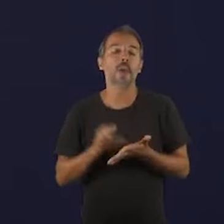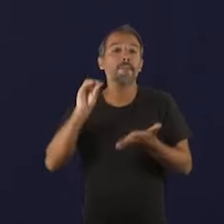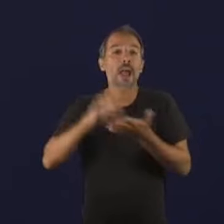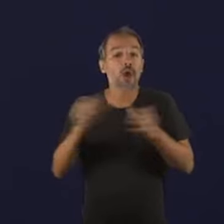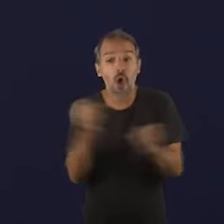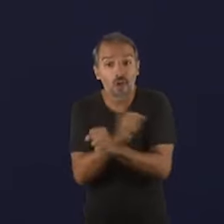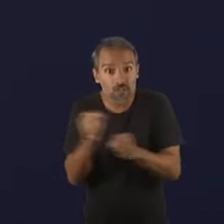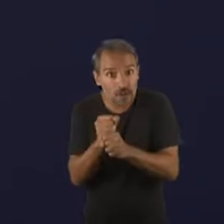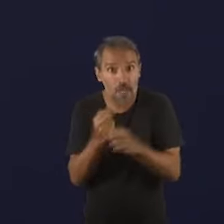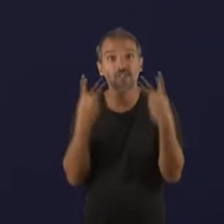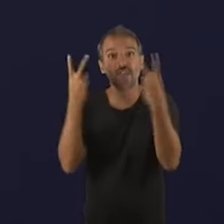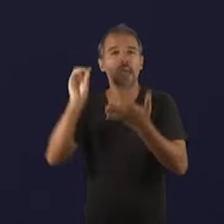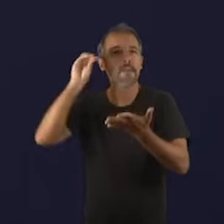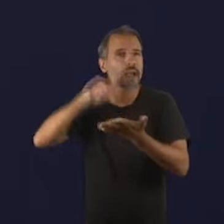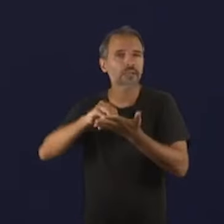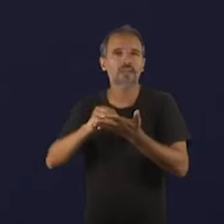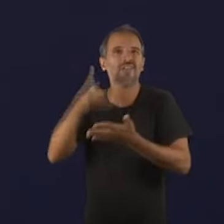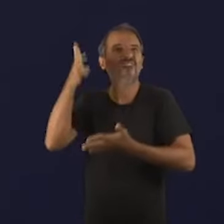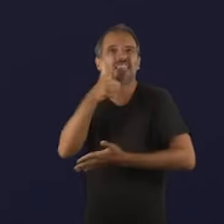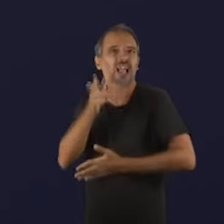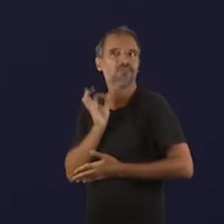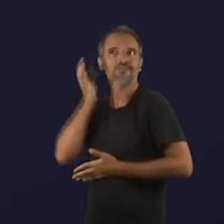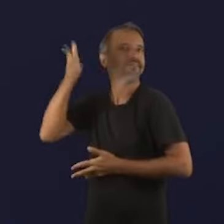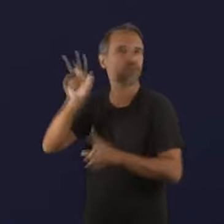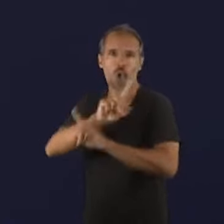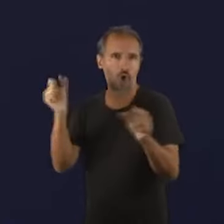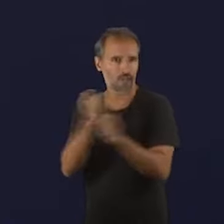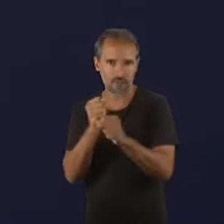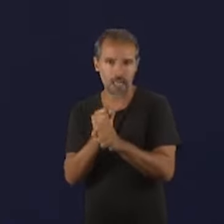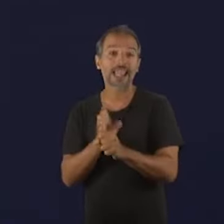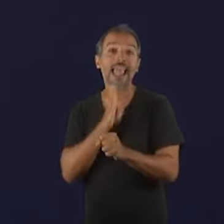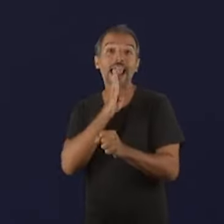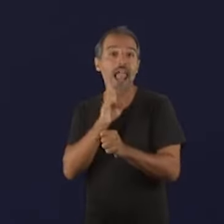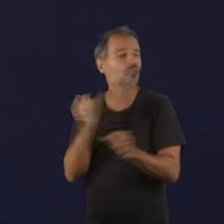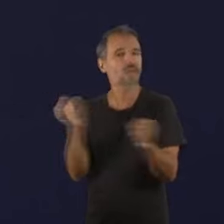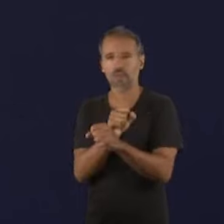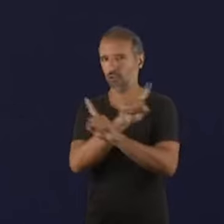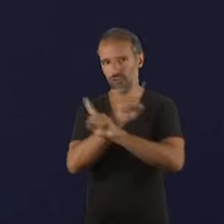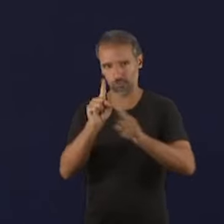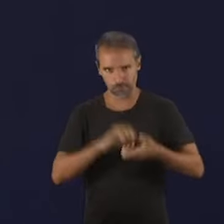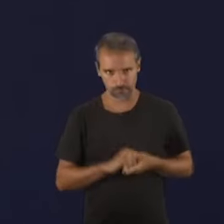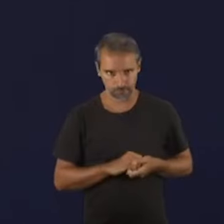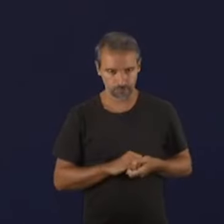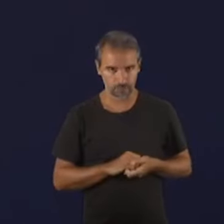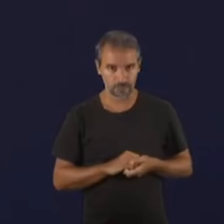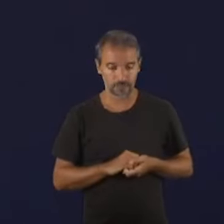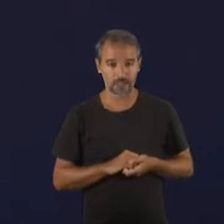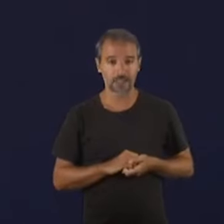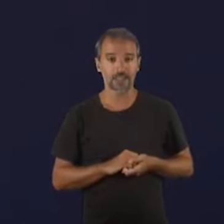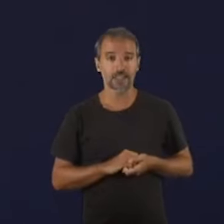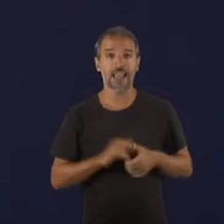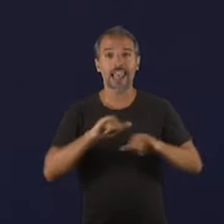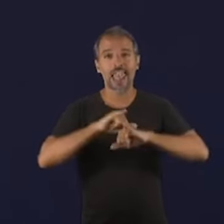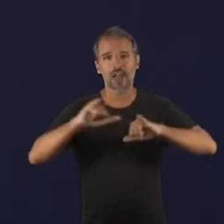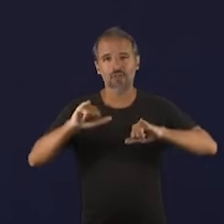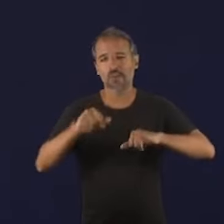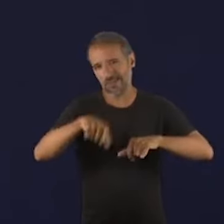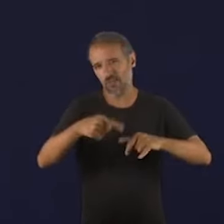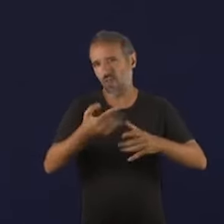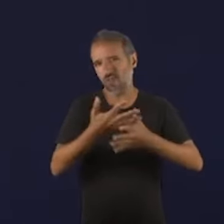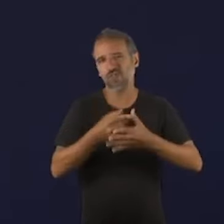confirmado ni el viaje al Vaticano está confirmado ni el viaje a Israel está confirmado eh la información también es inexacta porque he